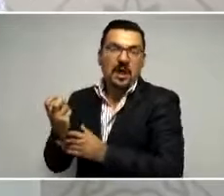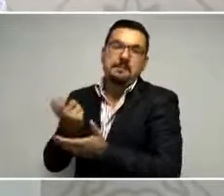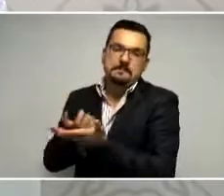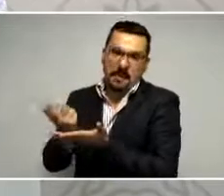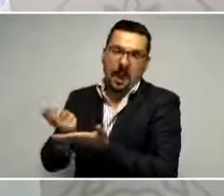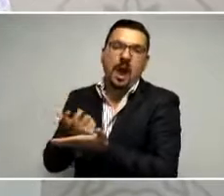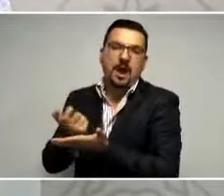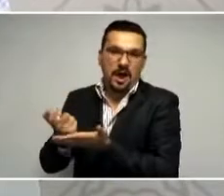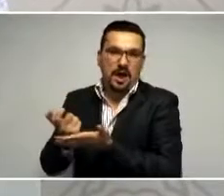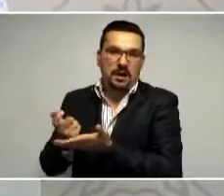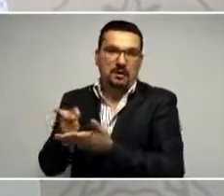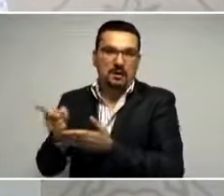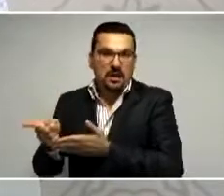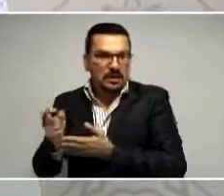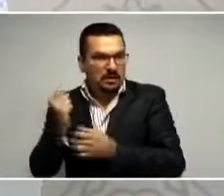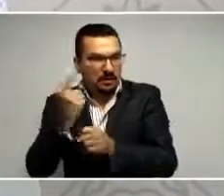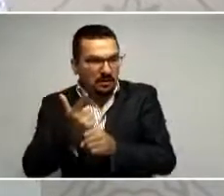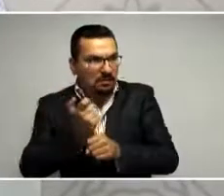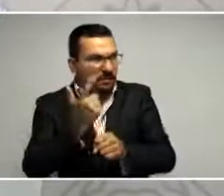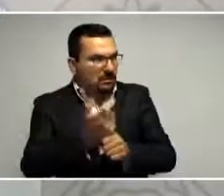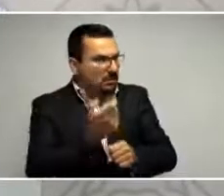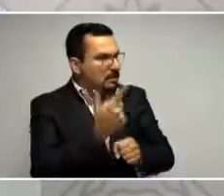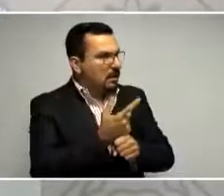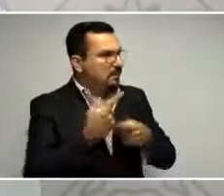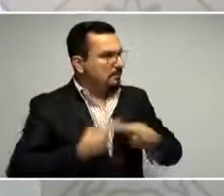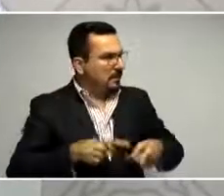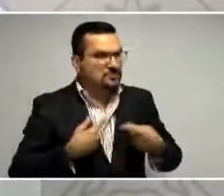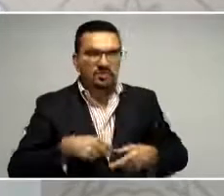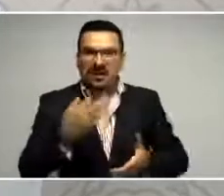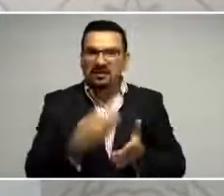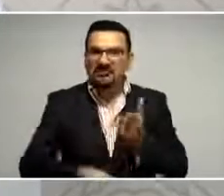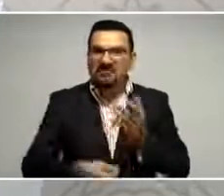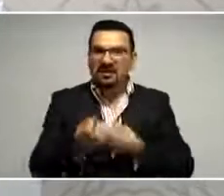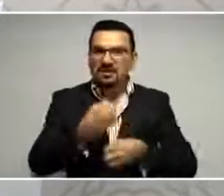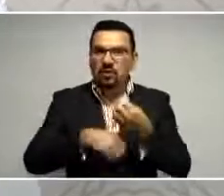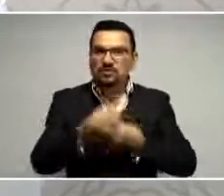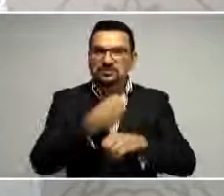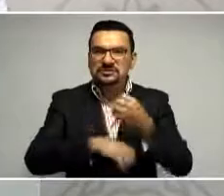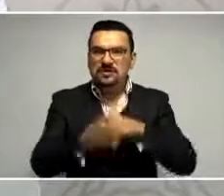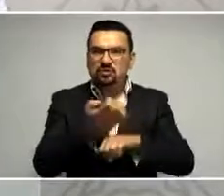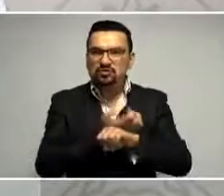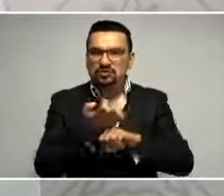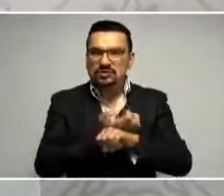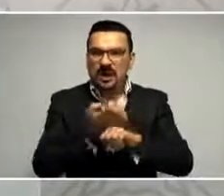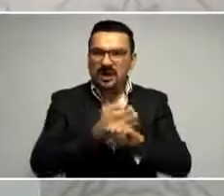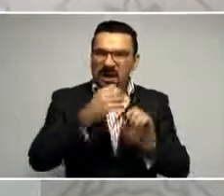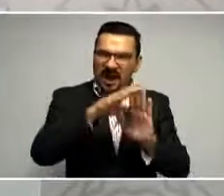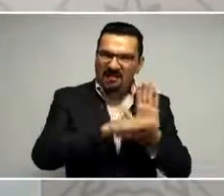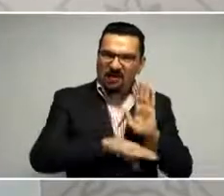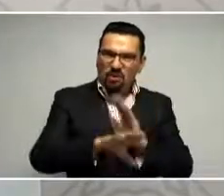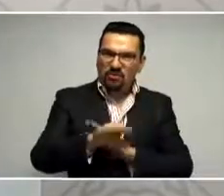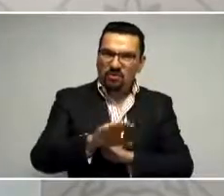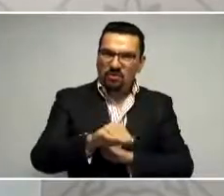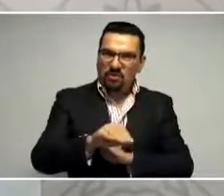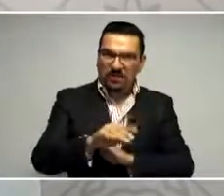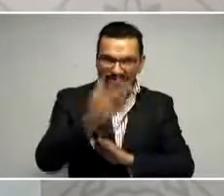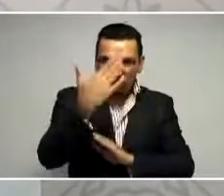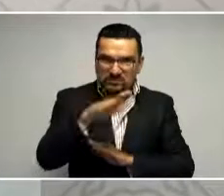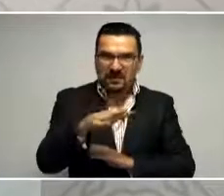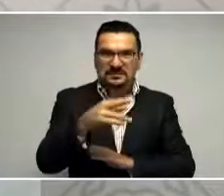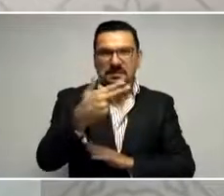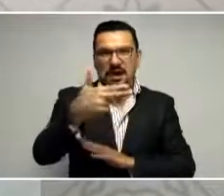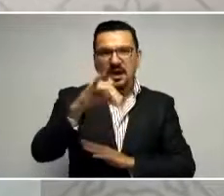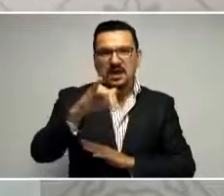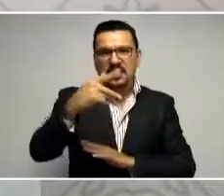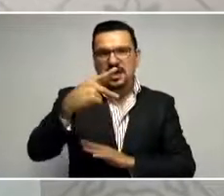oximetría inferior a 90, que como sabes, equivale a una hipoxia moderada,